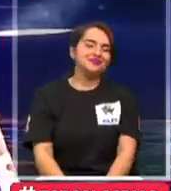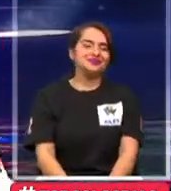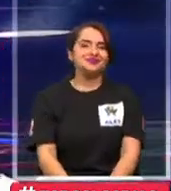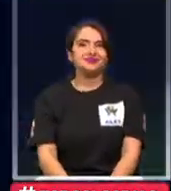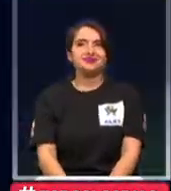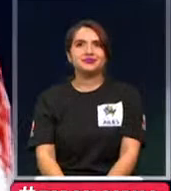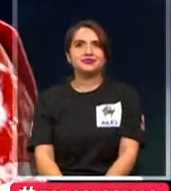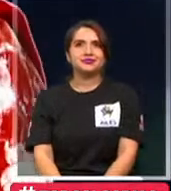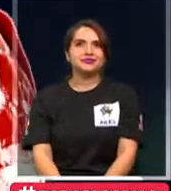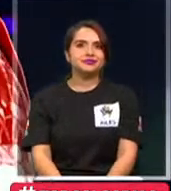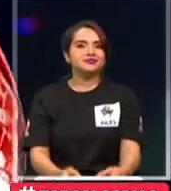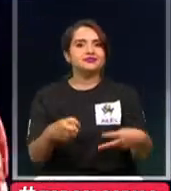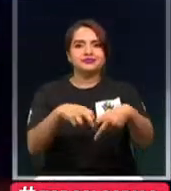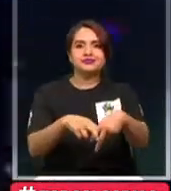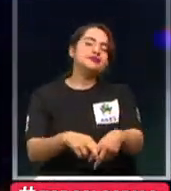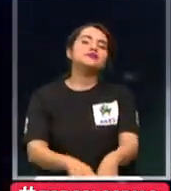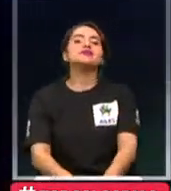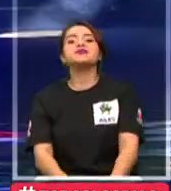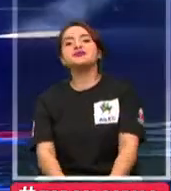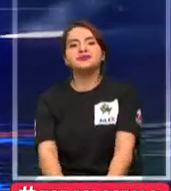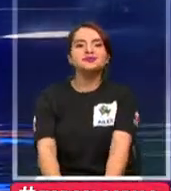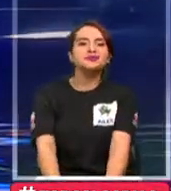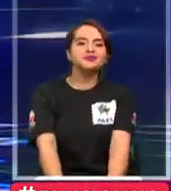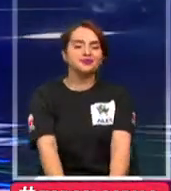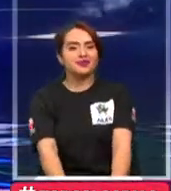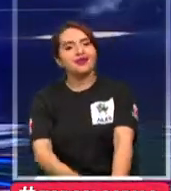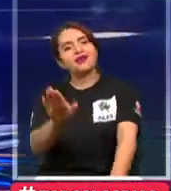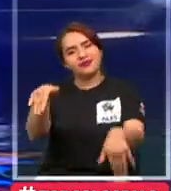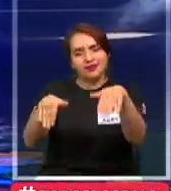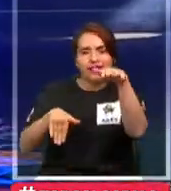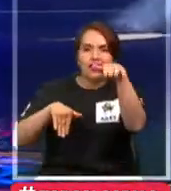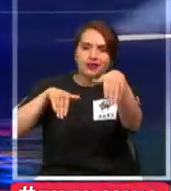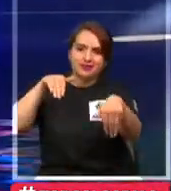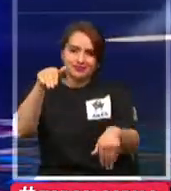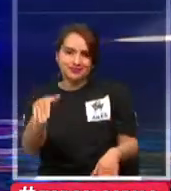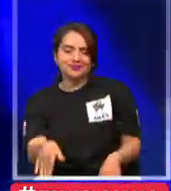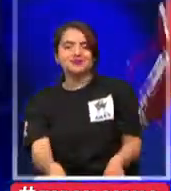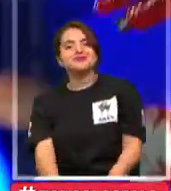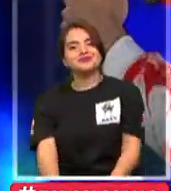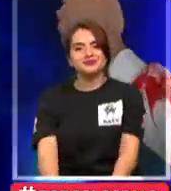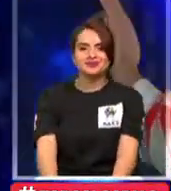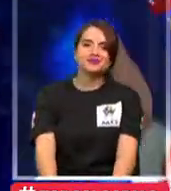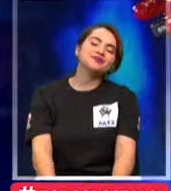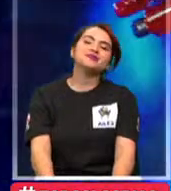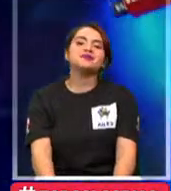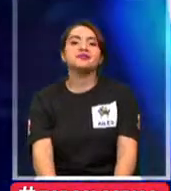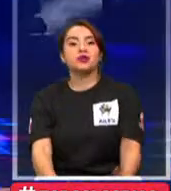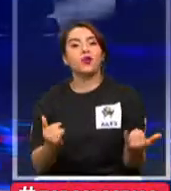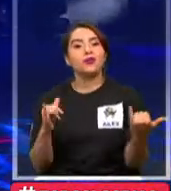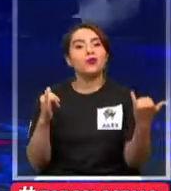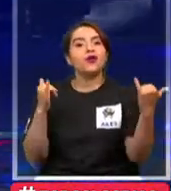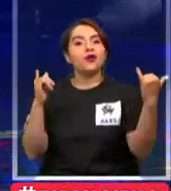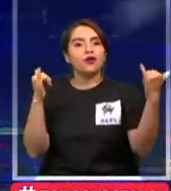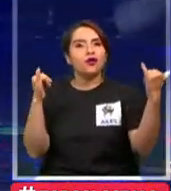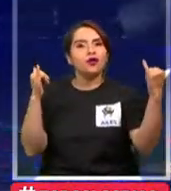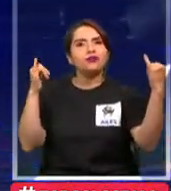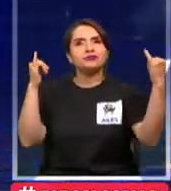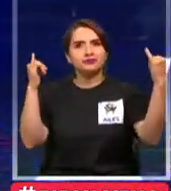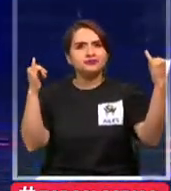Y dobla ahí tu chiquitico. Ey, ey, ey. Si jugamos al teto.